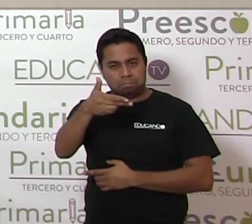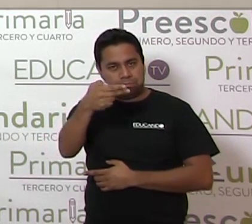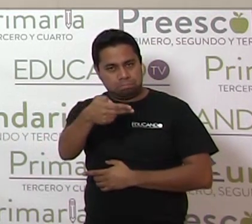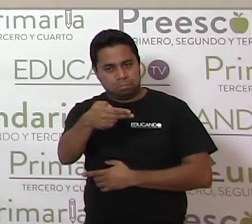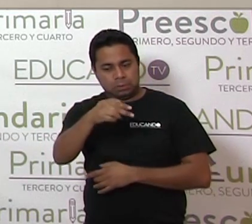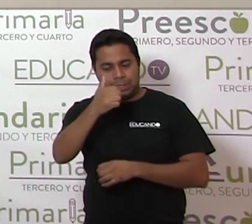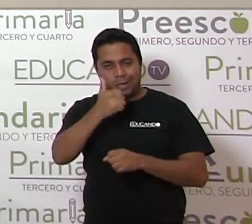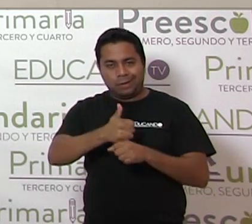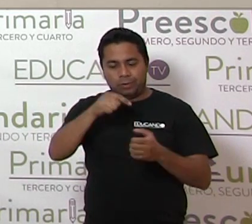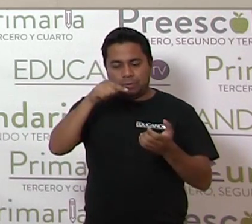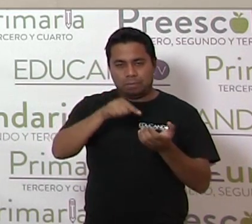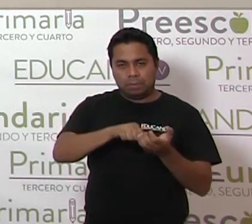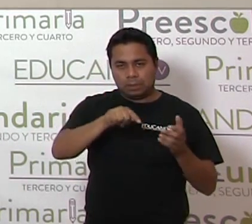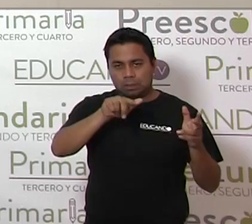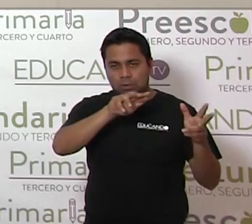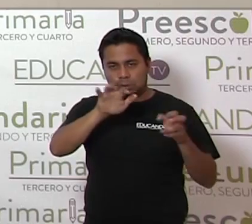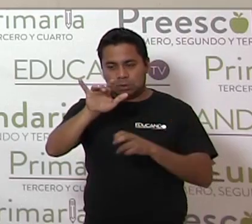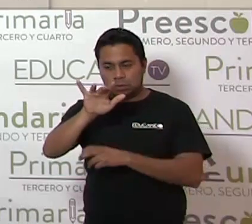Francisco Villarreal en